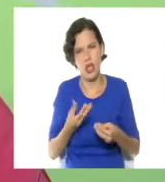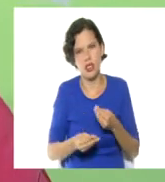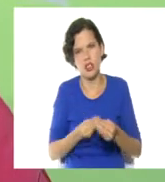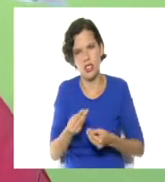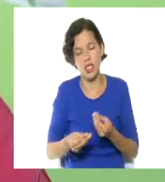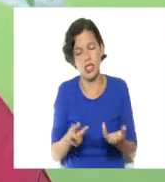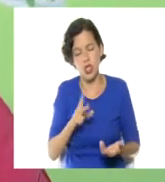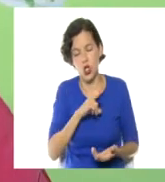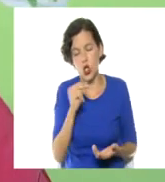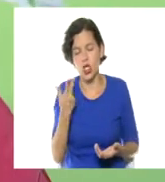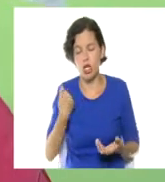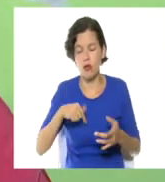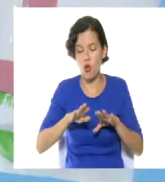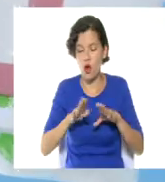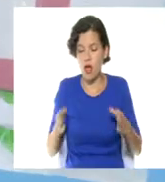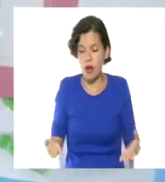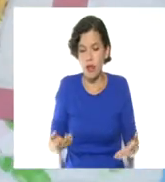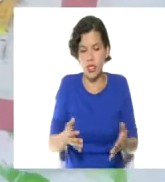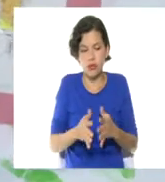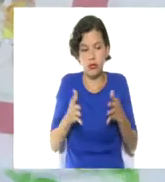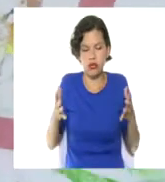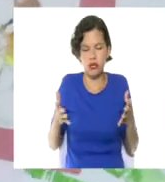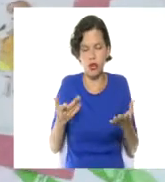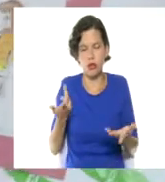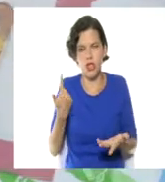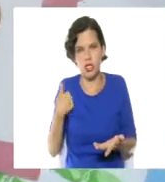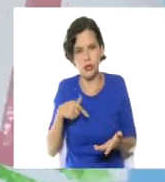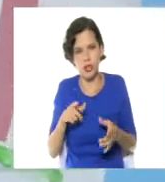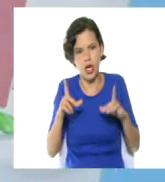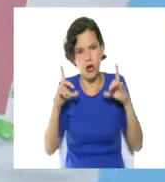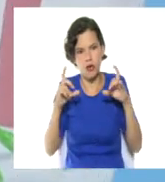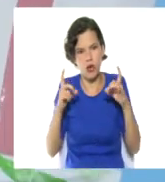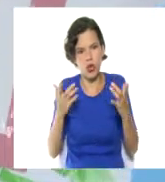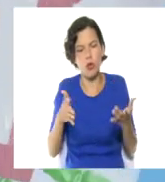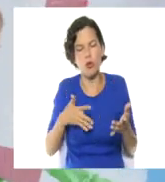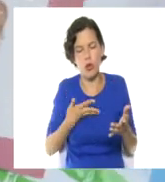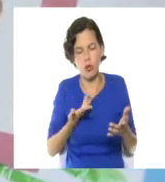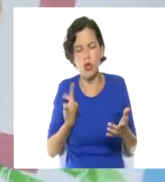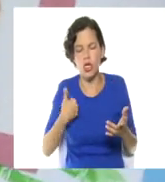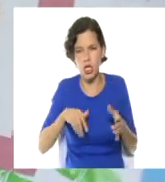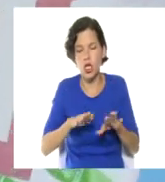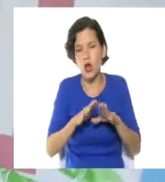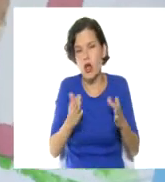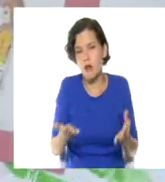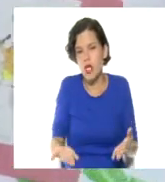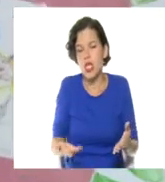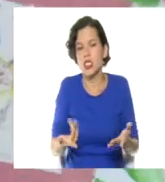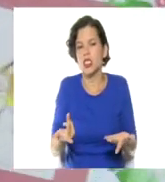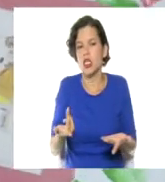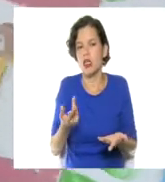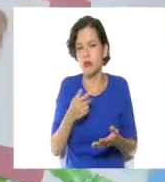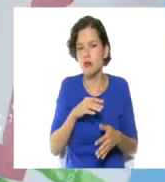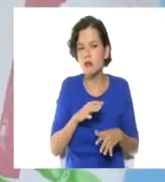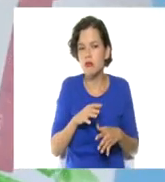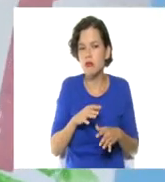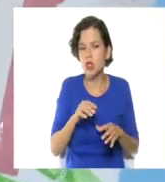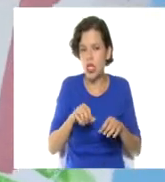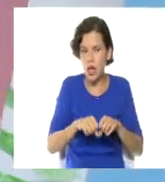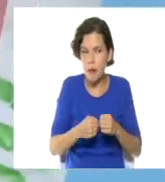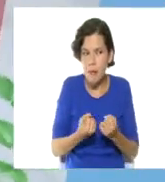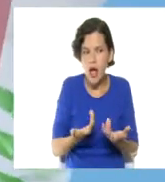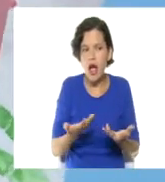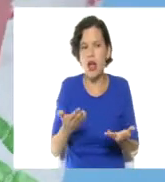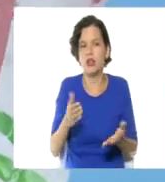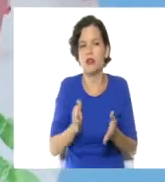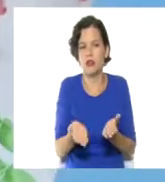ostentosa como la de esta foto, podemos tener una mesa sencilla donde esté un pan, una ensalada, un bollito, porque lo importante